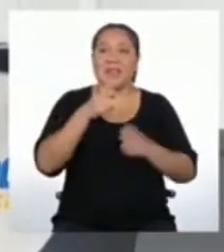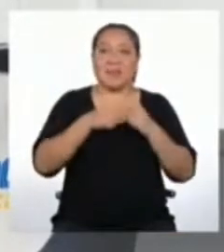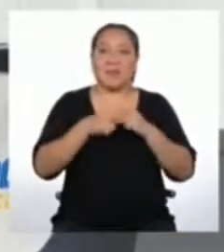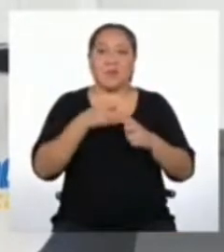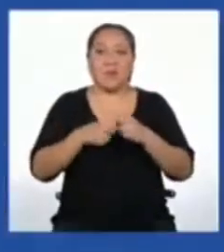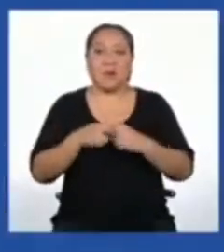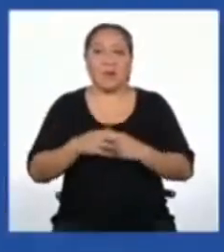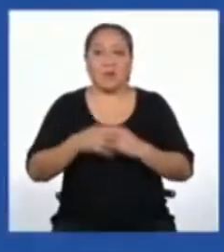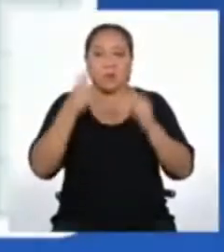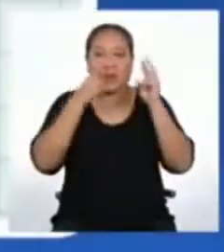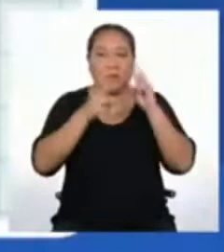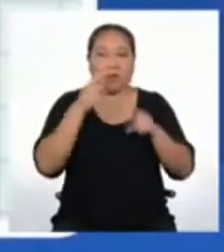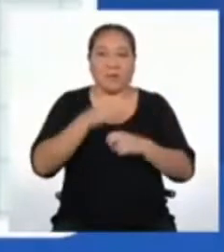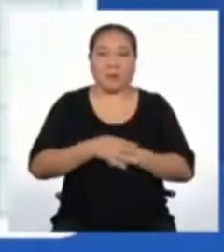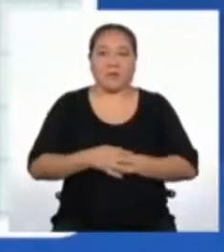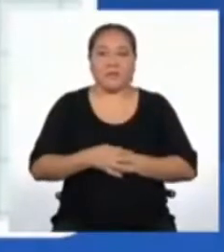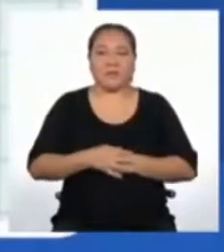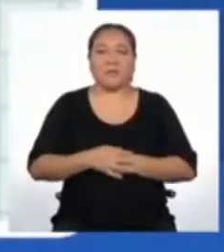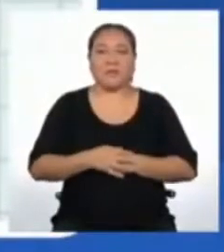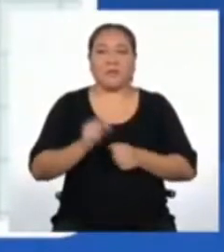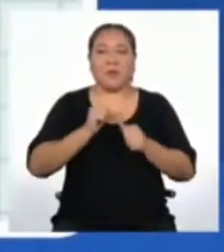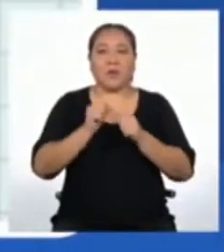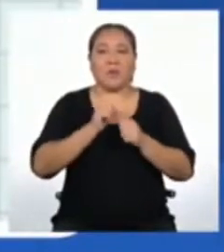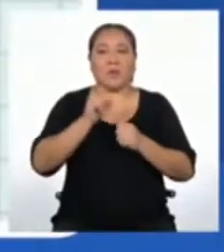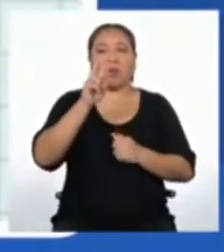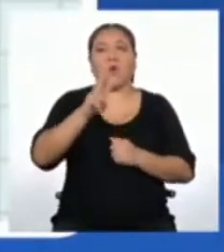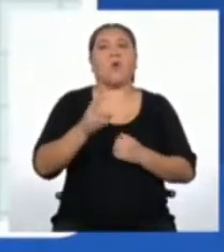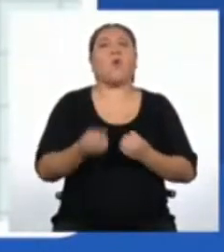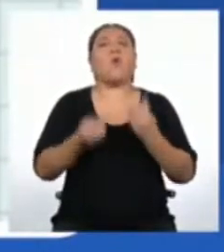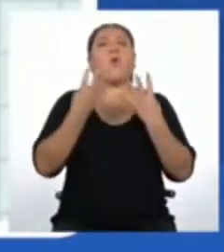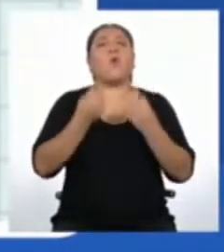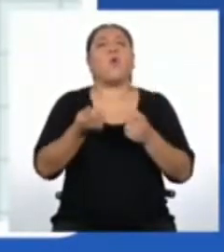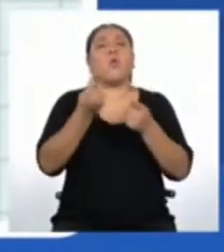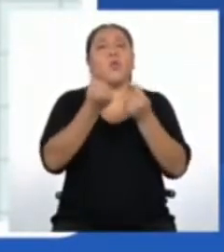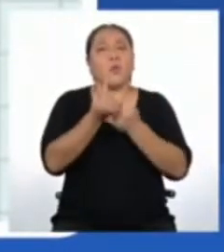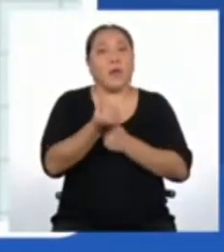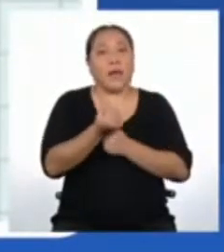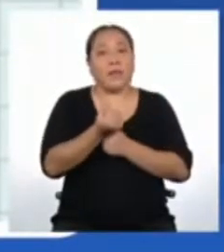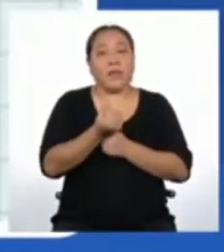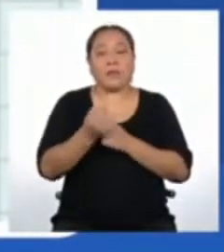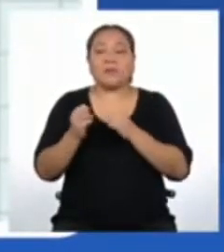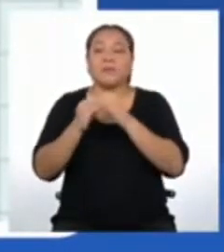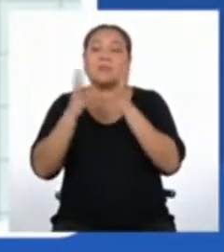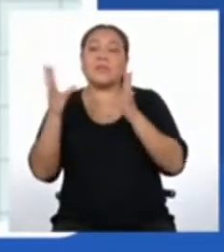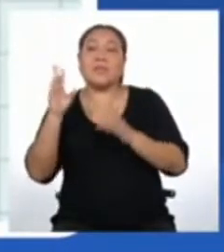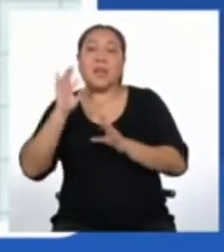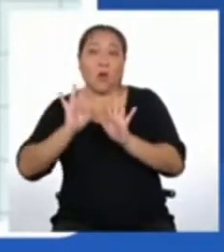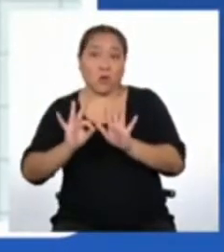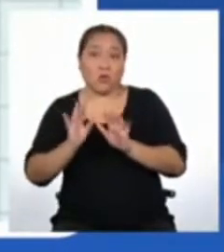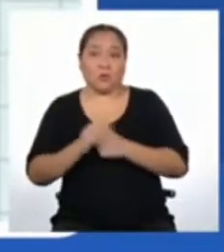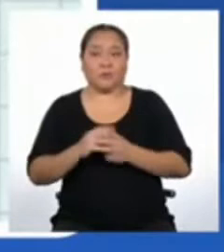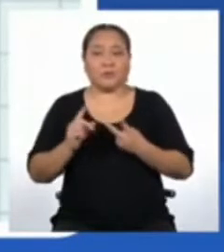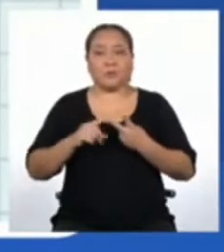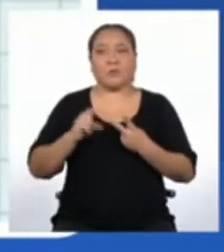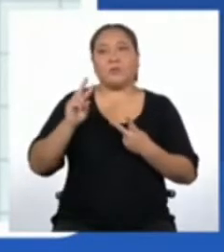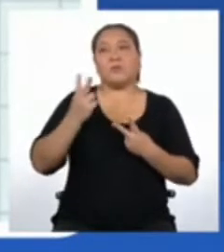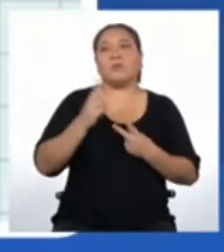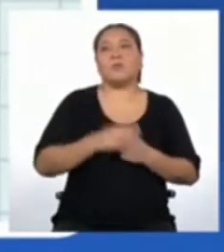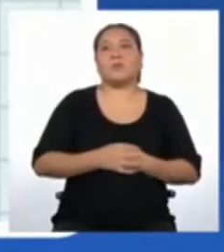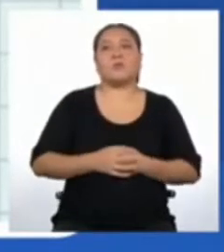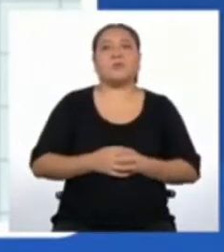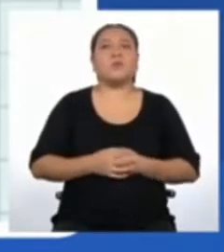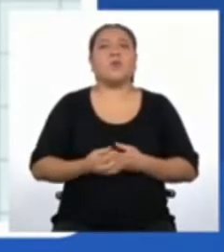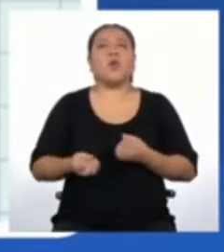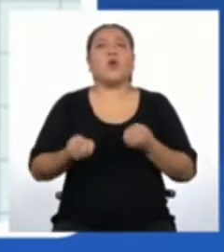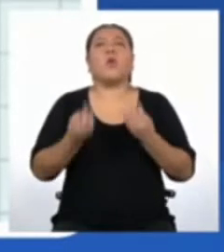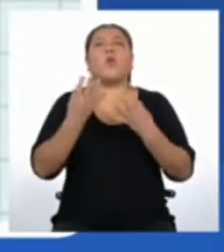toca responder lo siguiente. 1. ¿Cuánto dinero de ventas obtuvo el día 8? 2. ¿Cuánto fue el